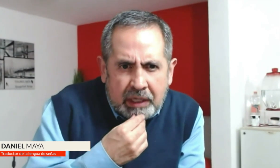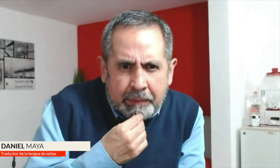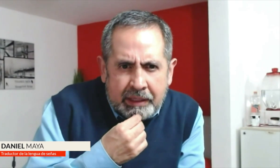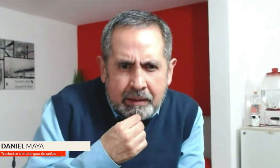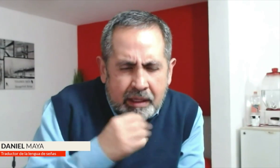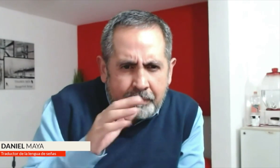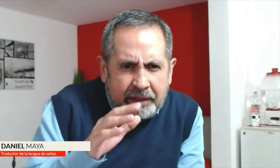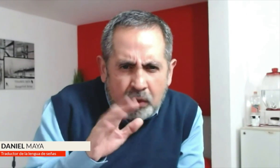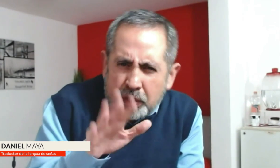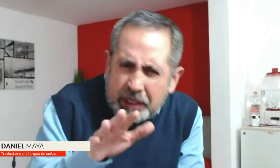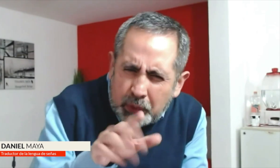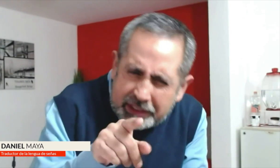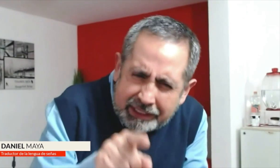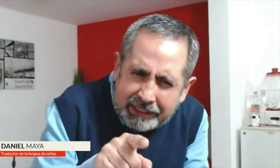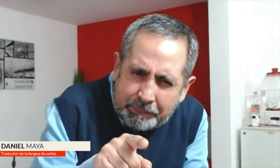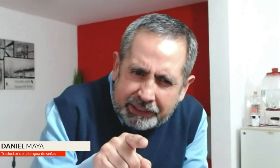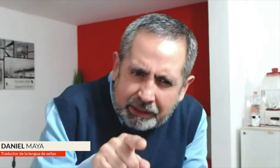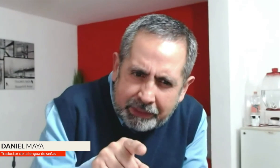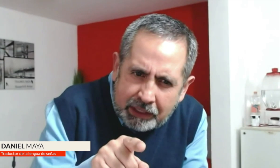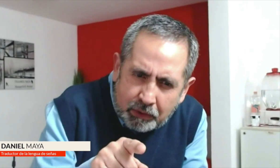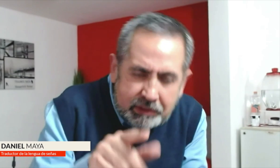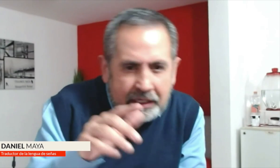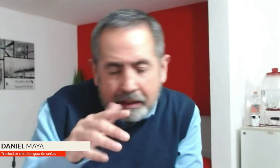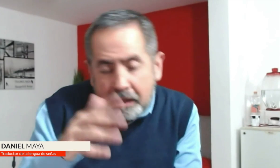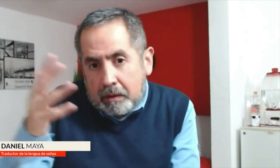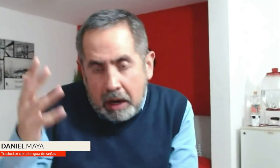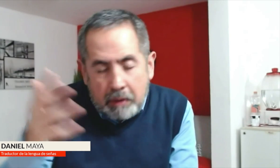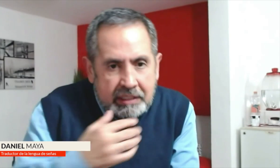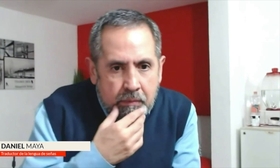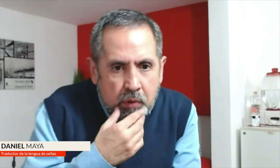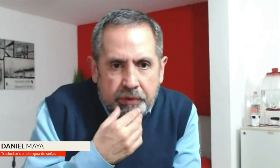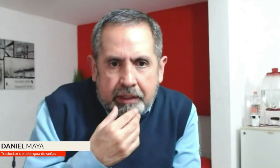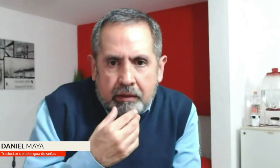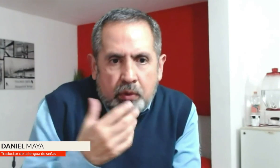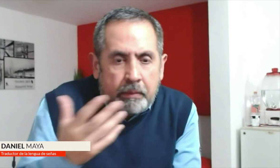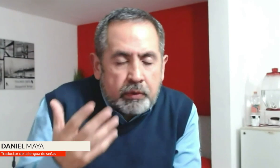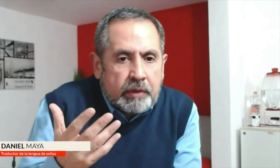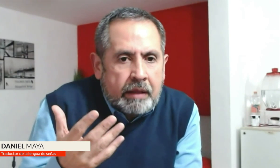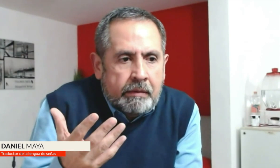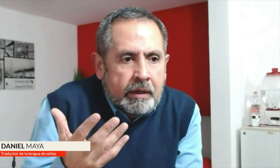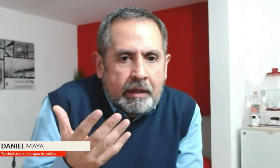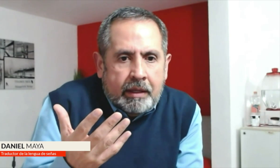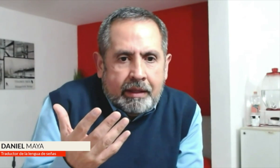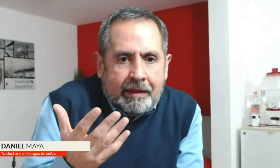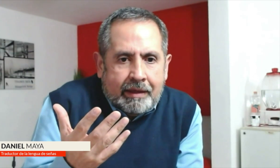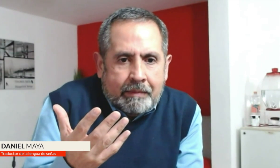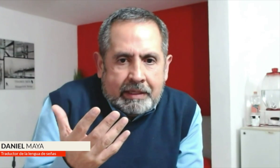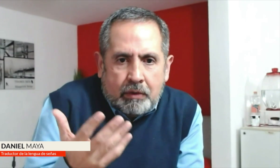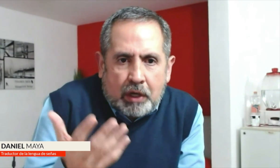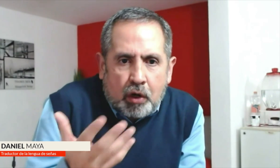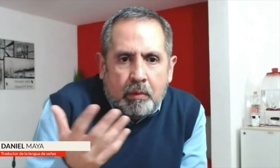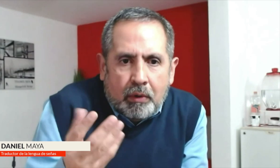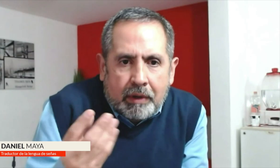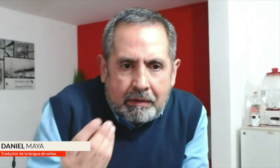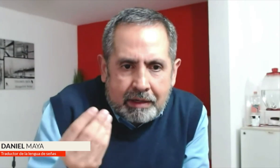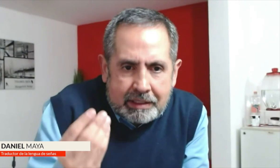ayudara con un trámite, y de repente dijo, oye, ¿tú eres el intérprete de México? Sí, wow, y estaba muy contento y muy emocionado, y me decía, oye, ¿cómo lograron